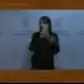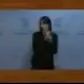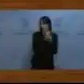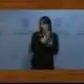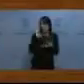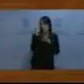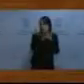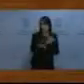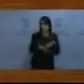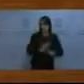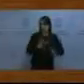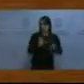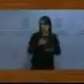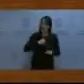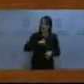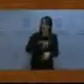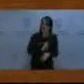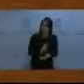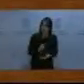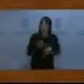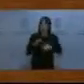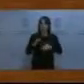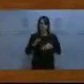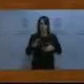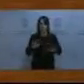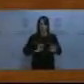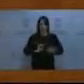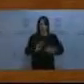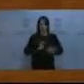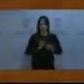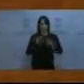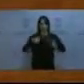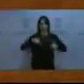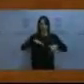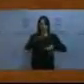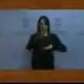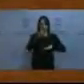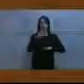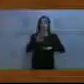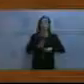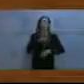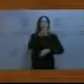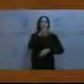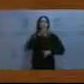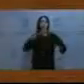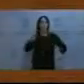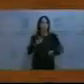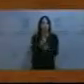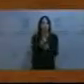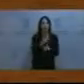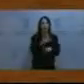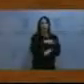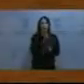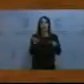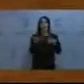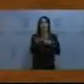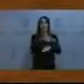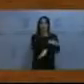algún discurso exabrupto del partido que apoya al Gobierno, y yo les voy a decir, ustedes sigan salvando